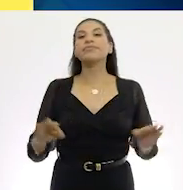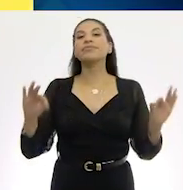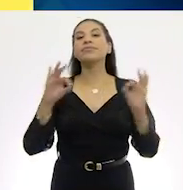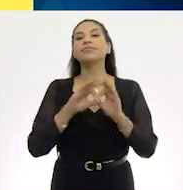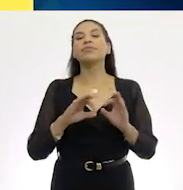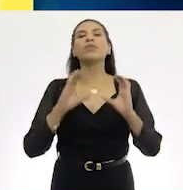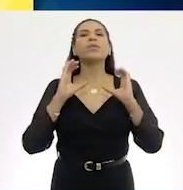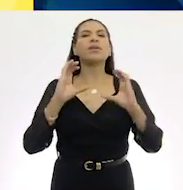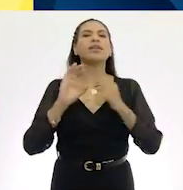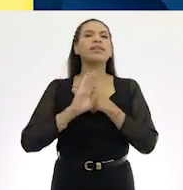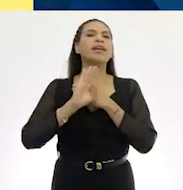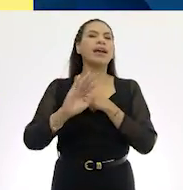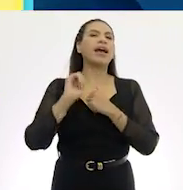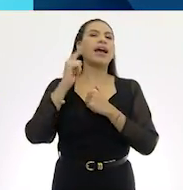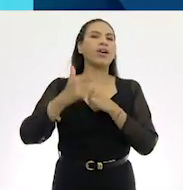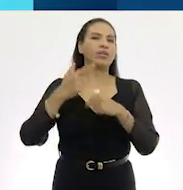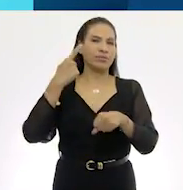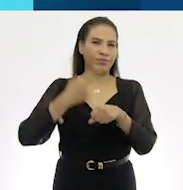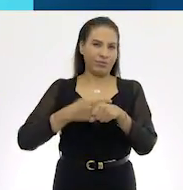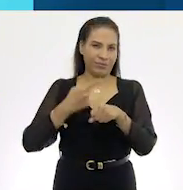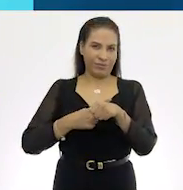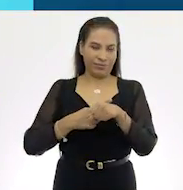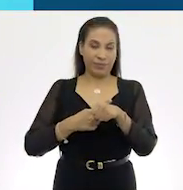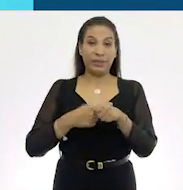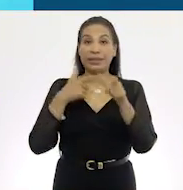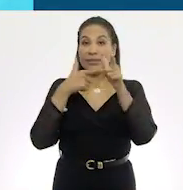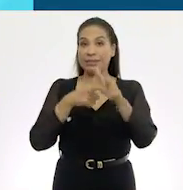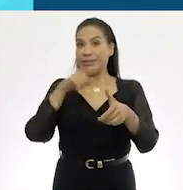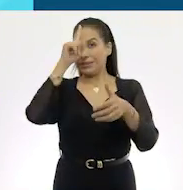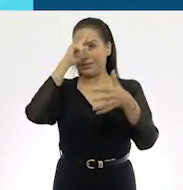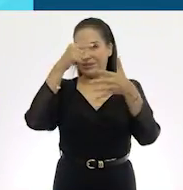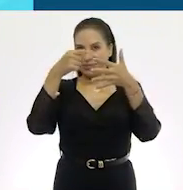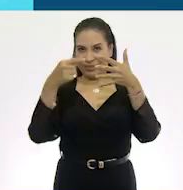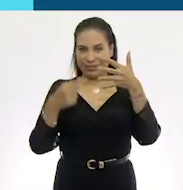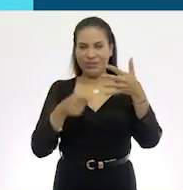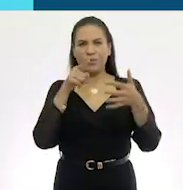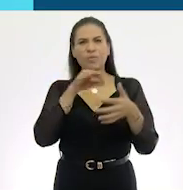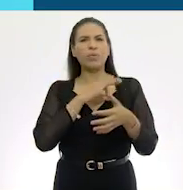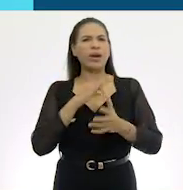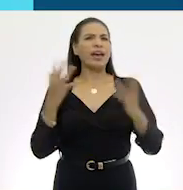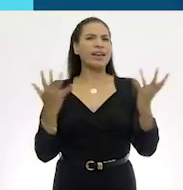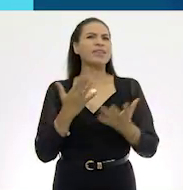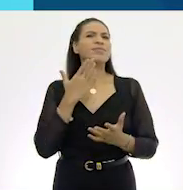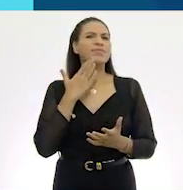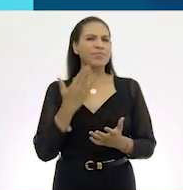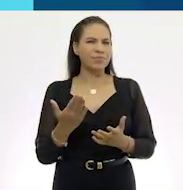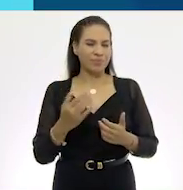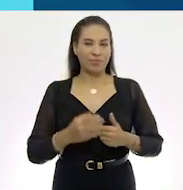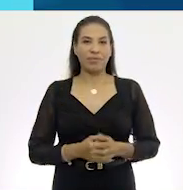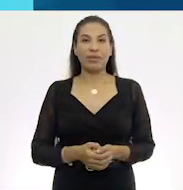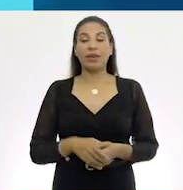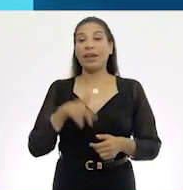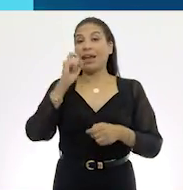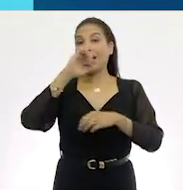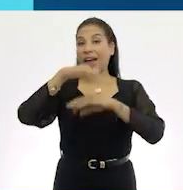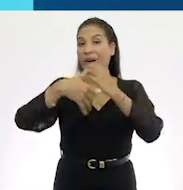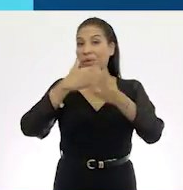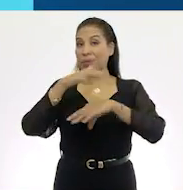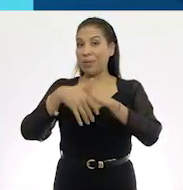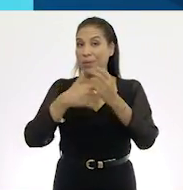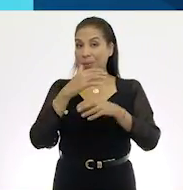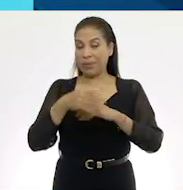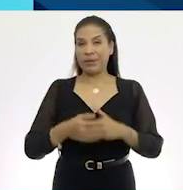importante para prevenir cualquier enfermedad. Sigue estos pasos para hacerlo correctamente. Moja tus